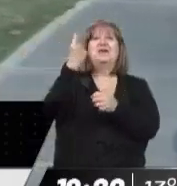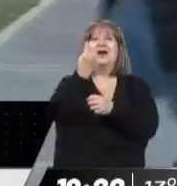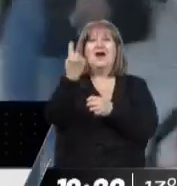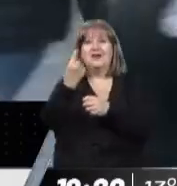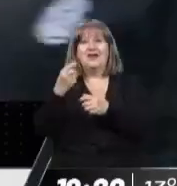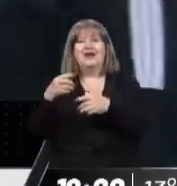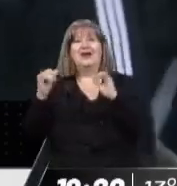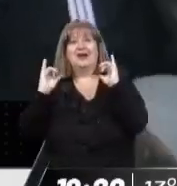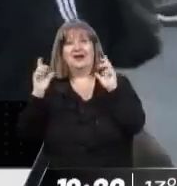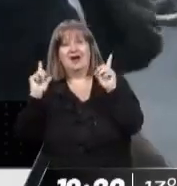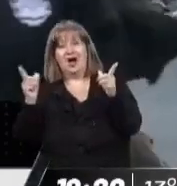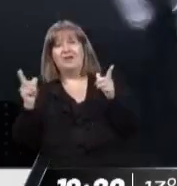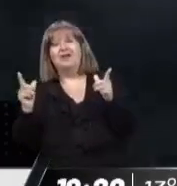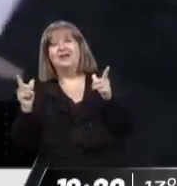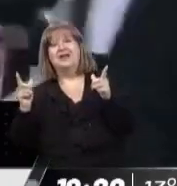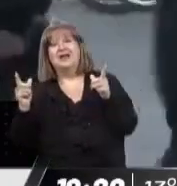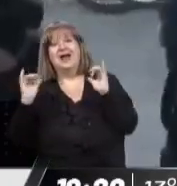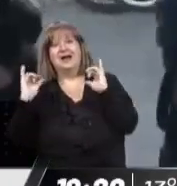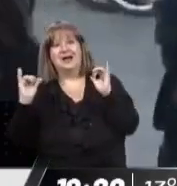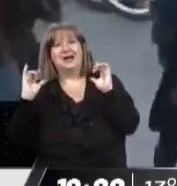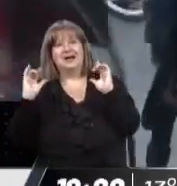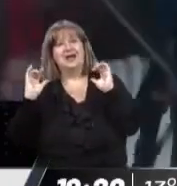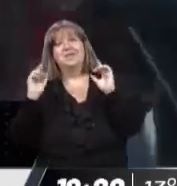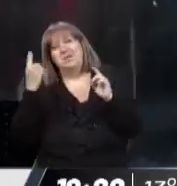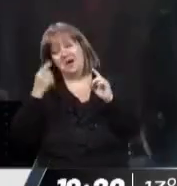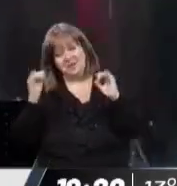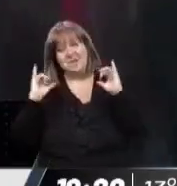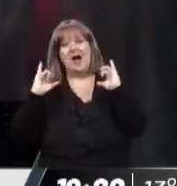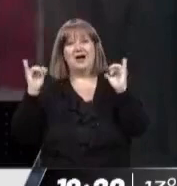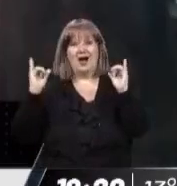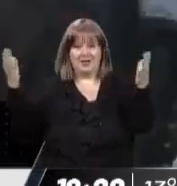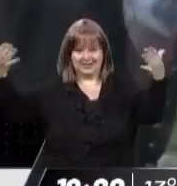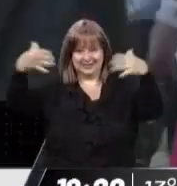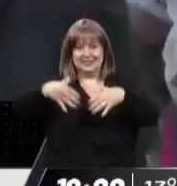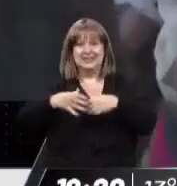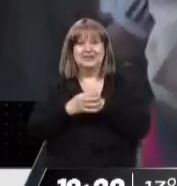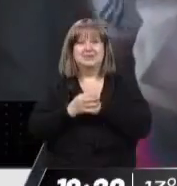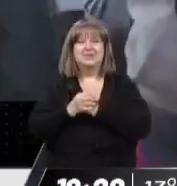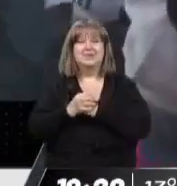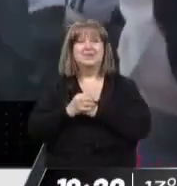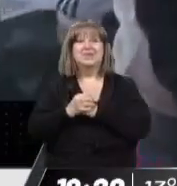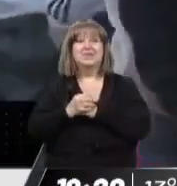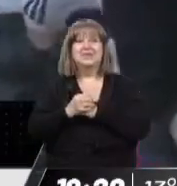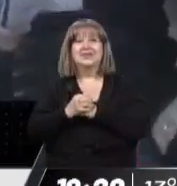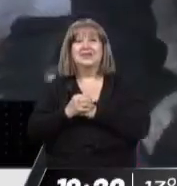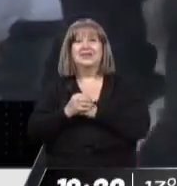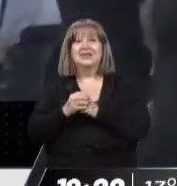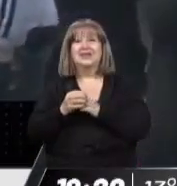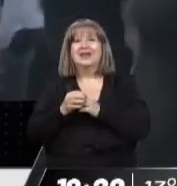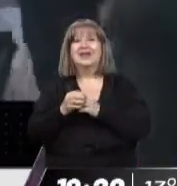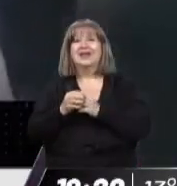primero. No, usted es el grupo número dos. Grupo número uno primero. Igual van a saludar. Mirá cómo la estás mirando con